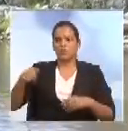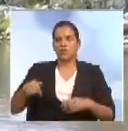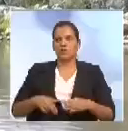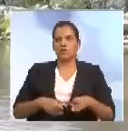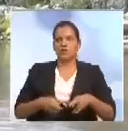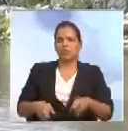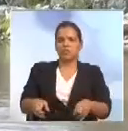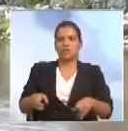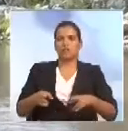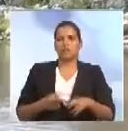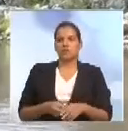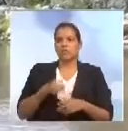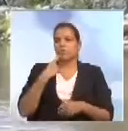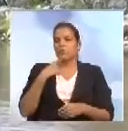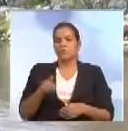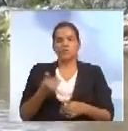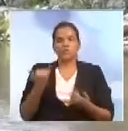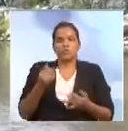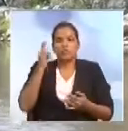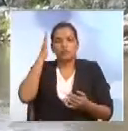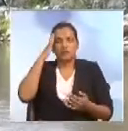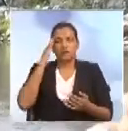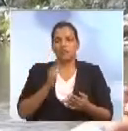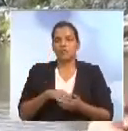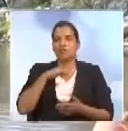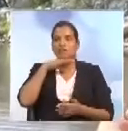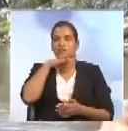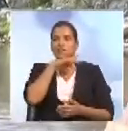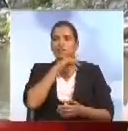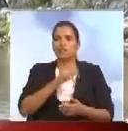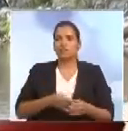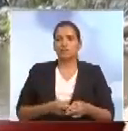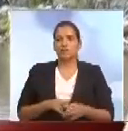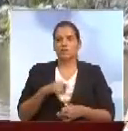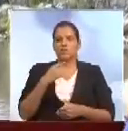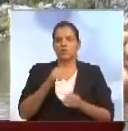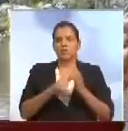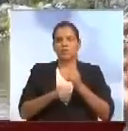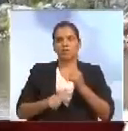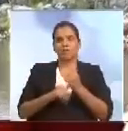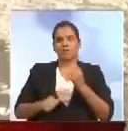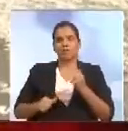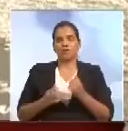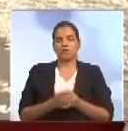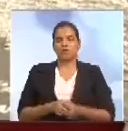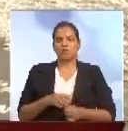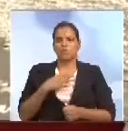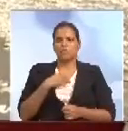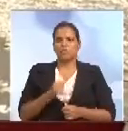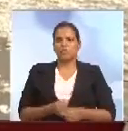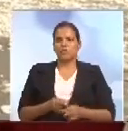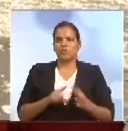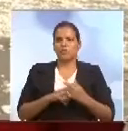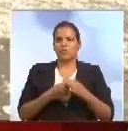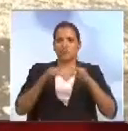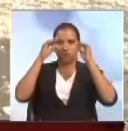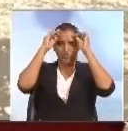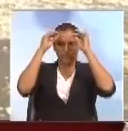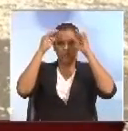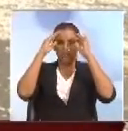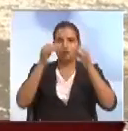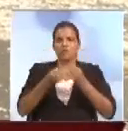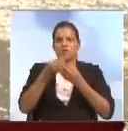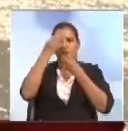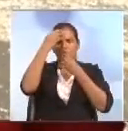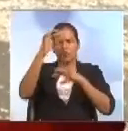río de agua dulce. Sin embargo, la gente desconoce que el agua está totalmente contaminada, con heces fecales, con excretas. Han iniciado una campaña